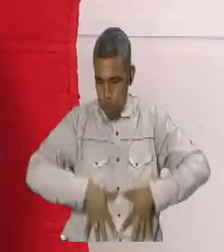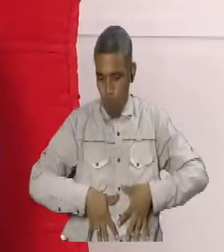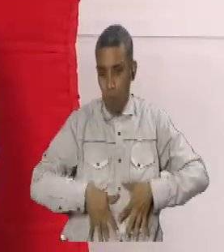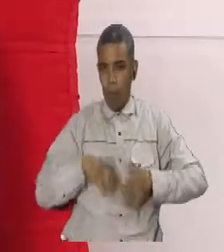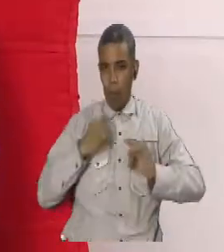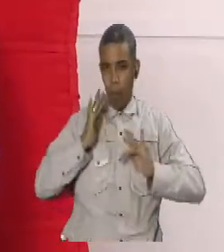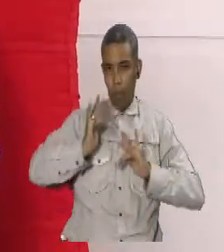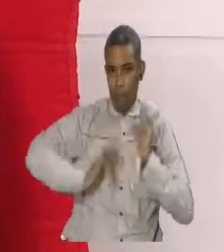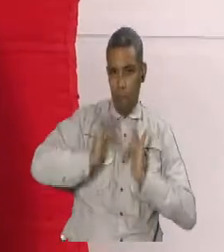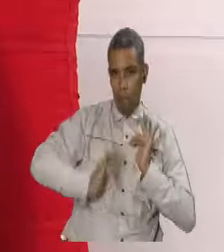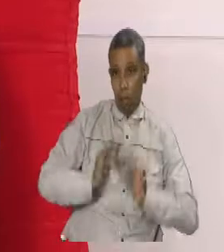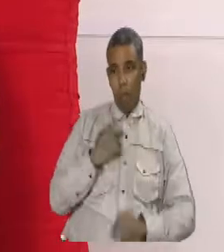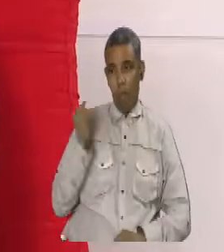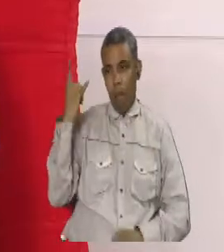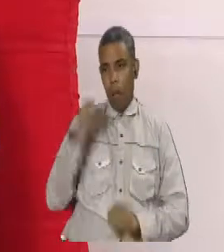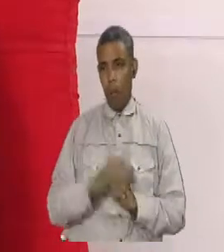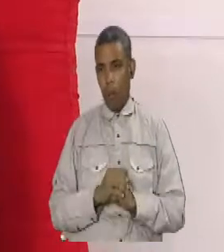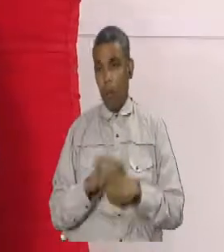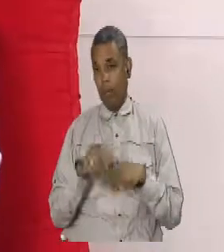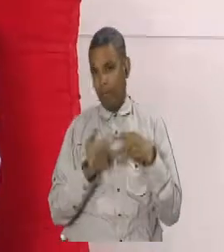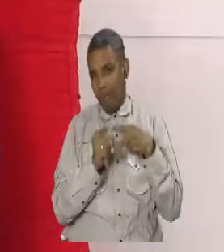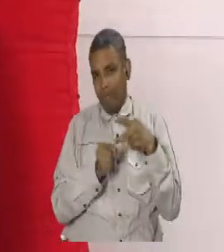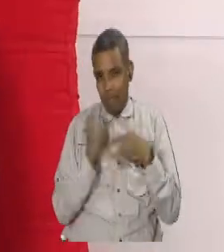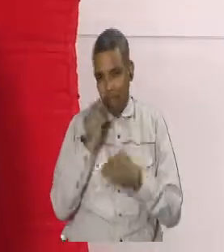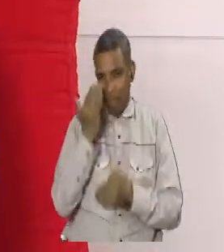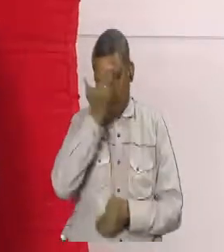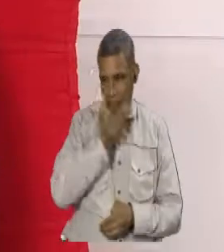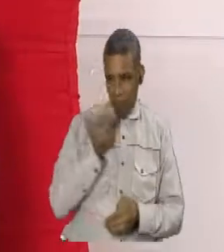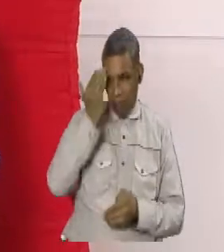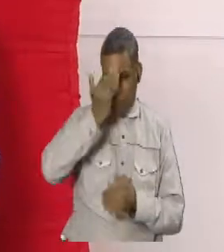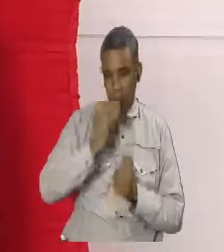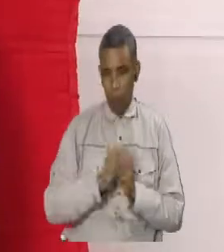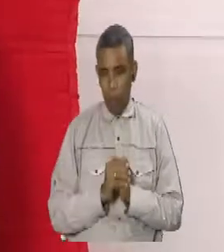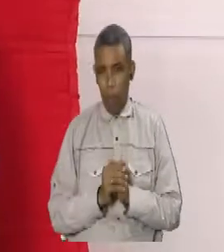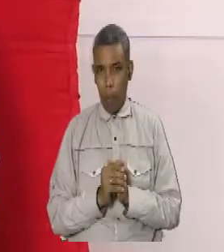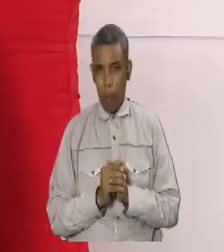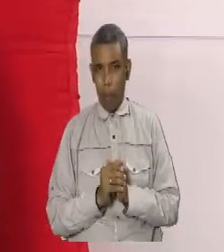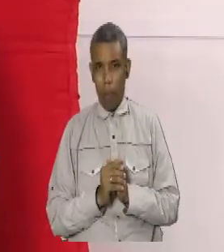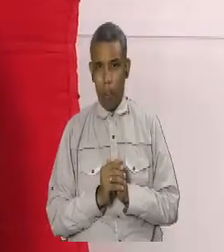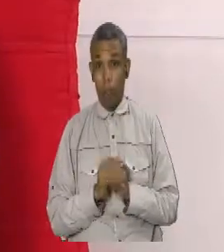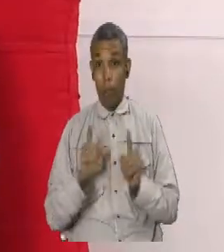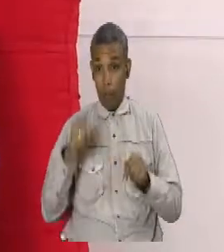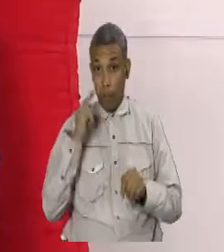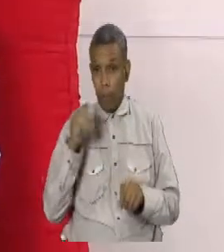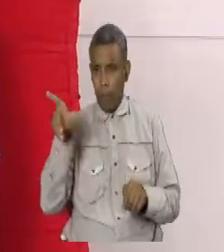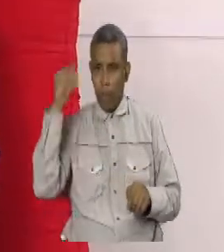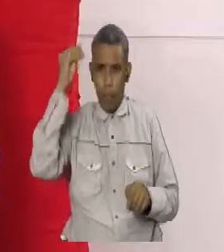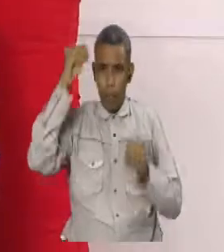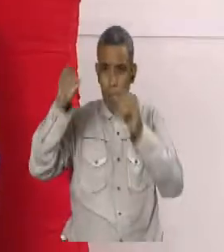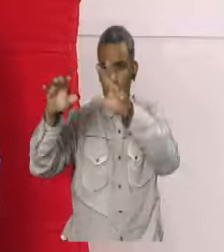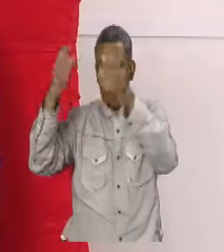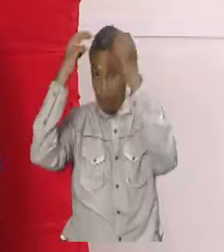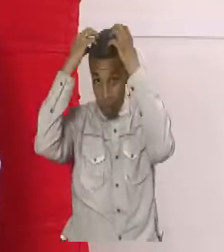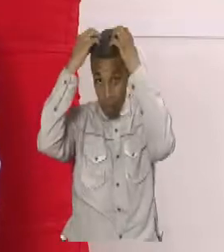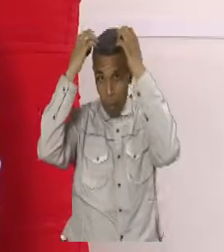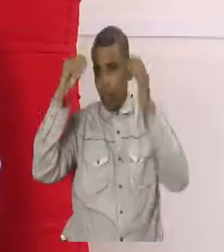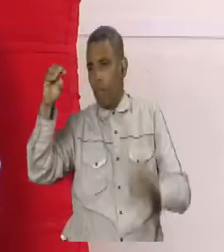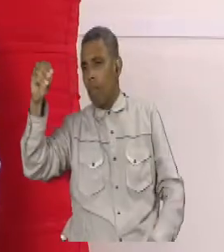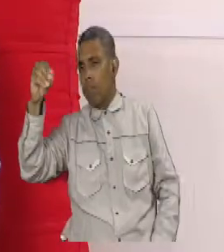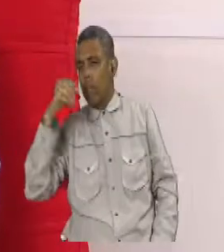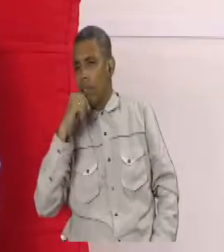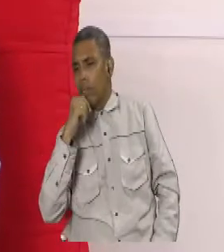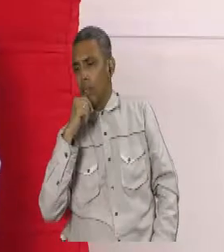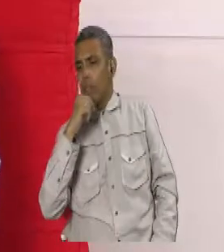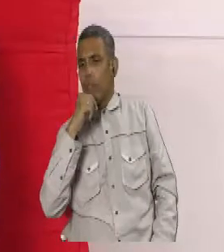determino si el cuero cabelludo tiene una patología. Okay. Presenta una inflamación, presenta una dermatitis seborreica de base, presenta una alopecia